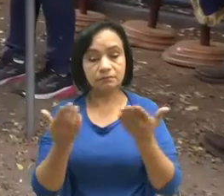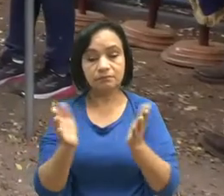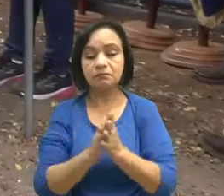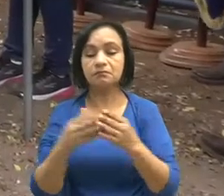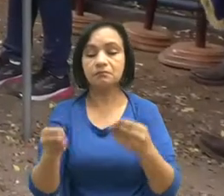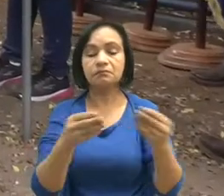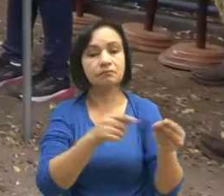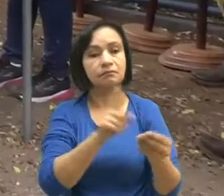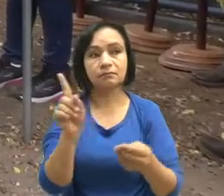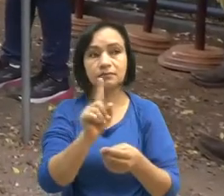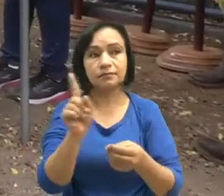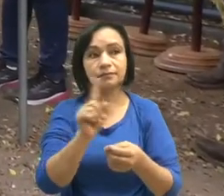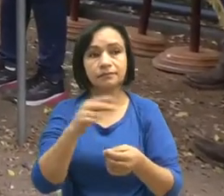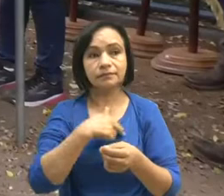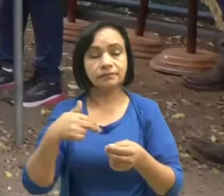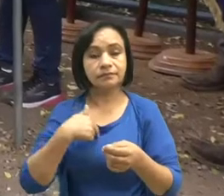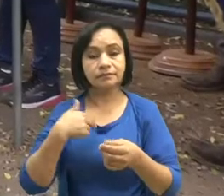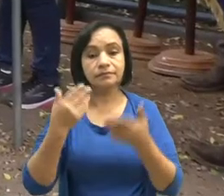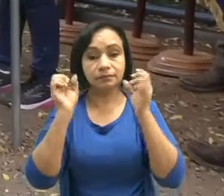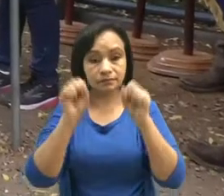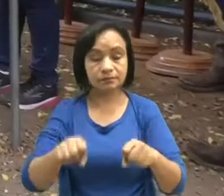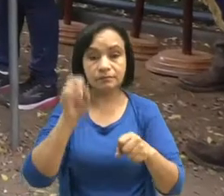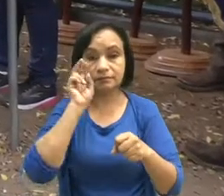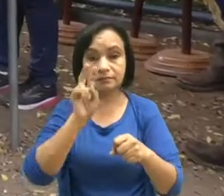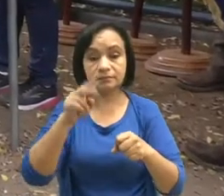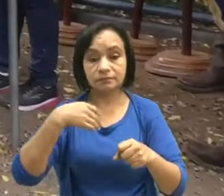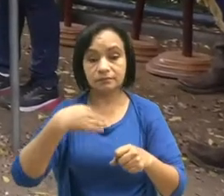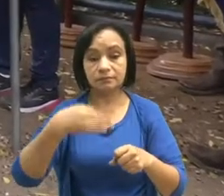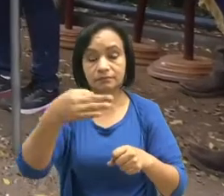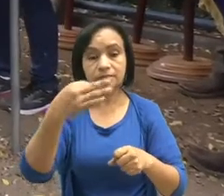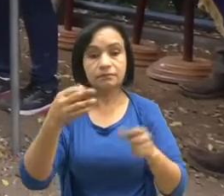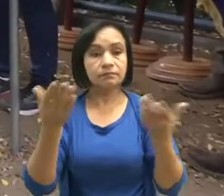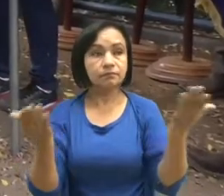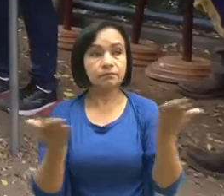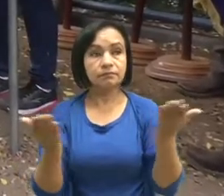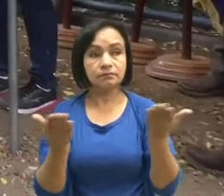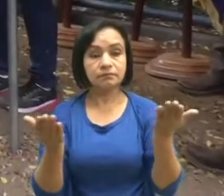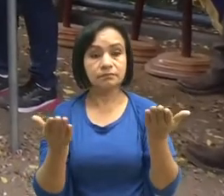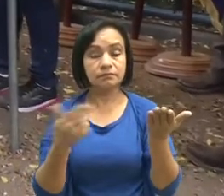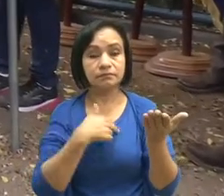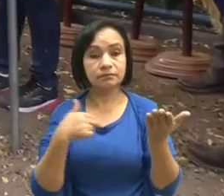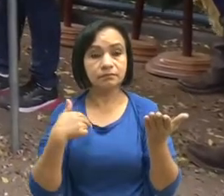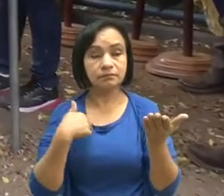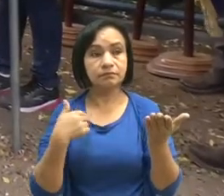nada más. Nosotros vamos a poder ver más adelante en detalle